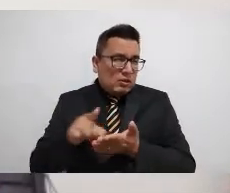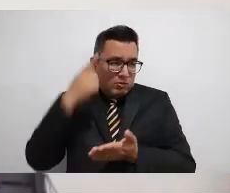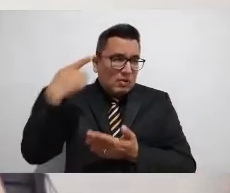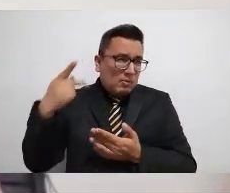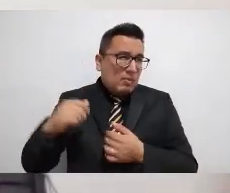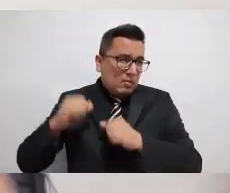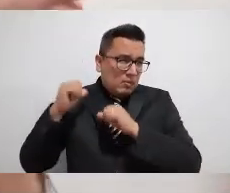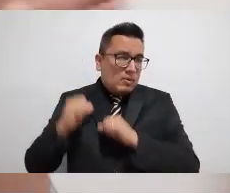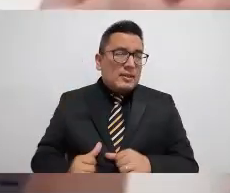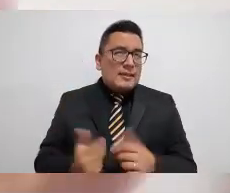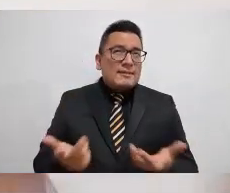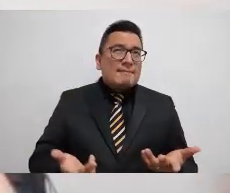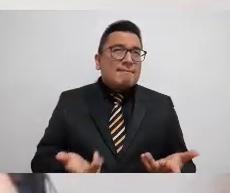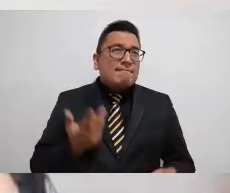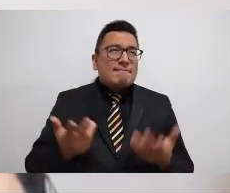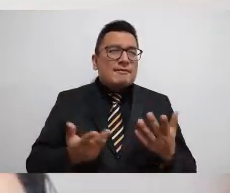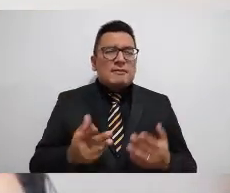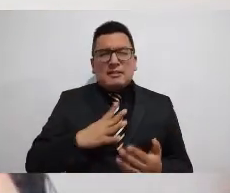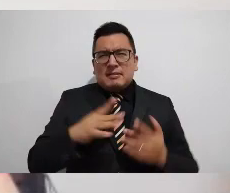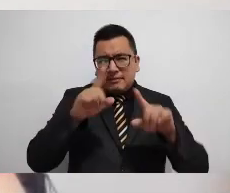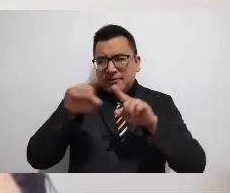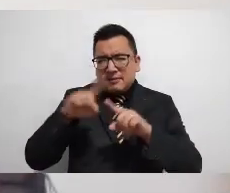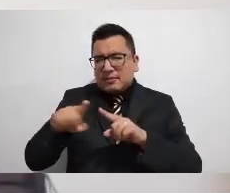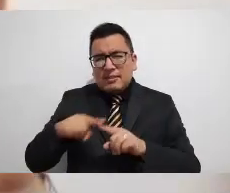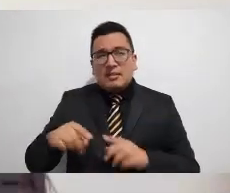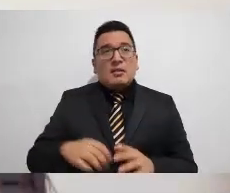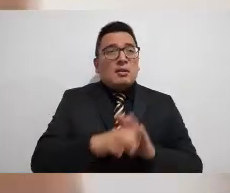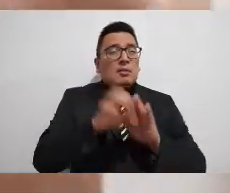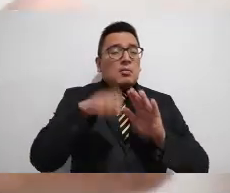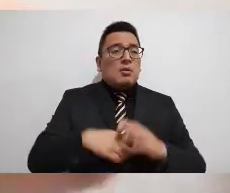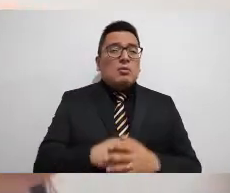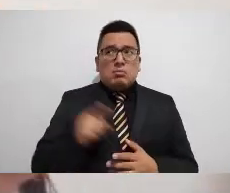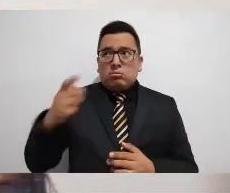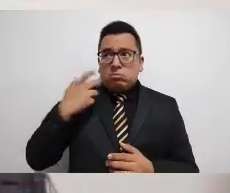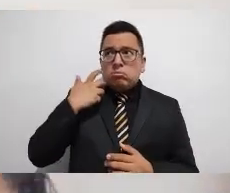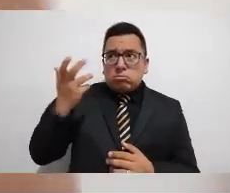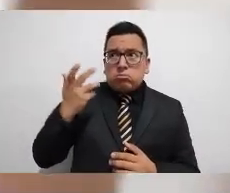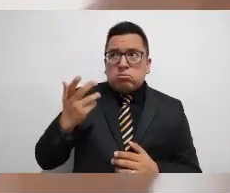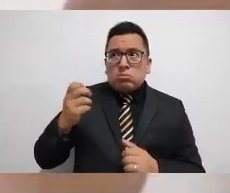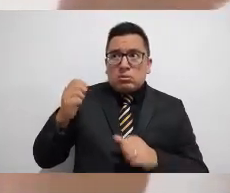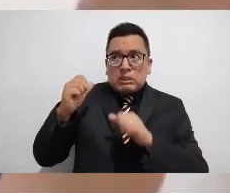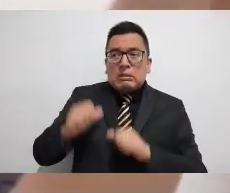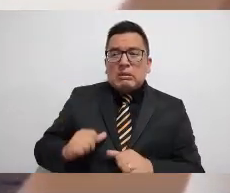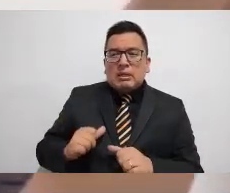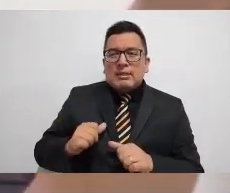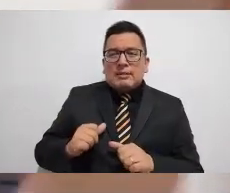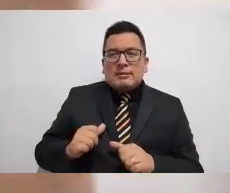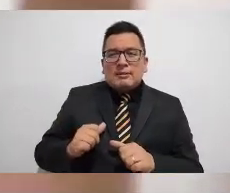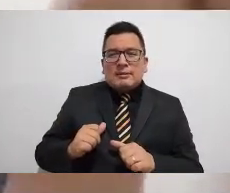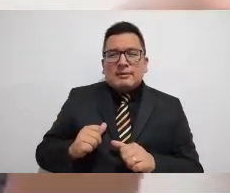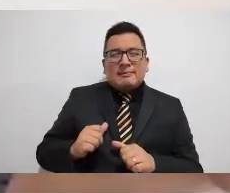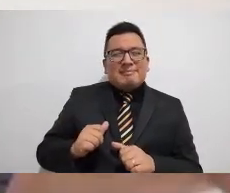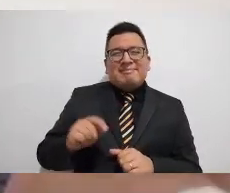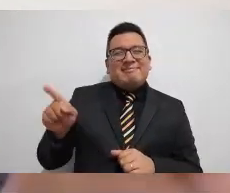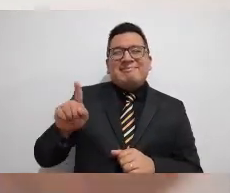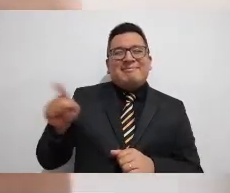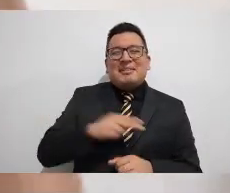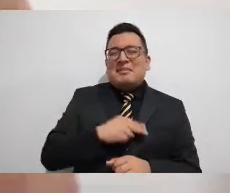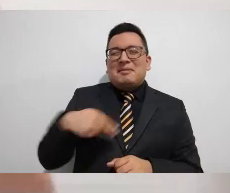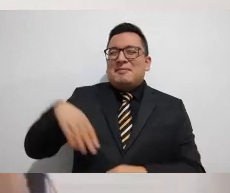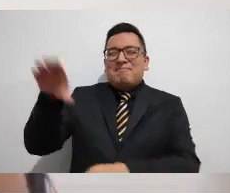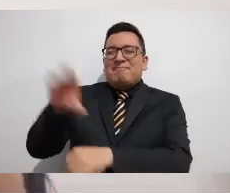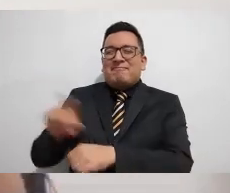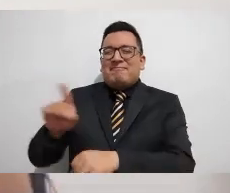Entonces, digamos como que son varias aristas. Hay comunidades que dicen, ¿quieres llegar? No llegas, ¿no? Pues no llegas, ¿no?